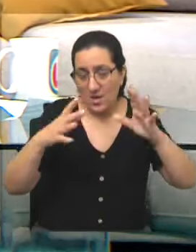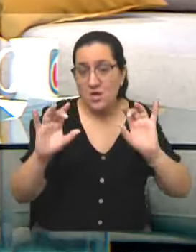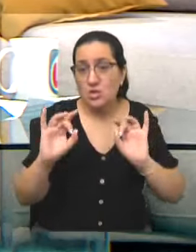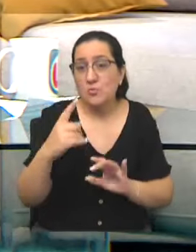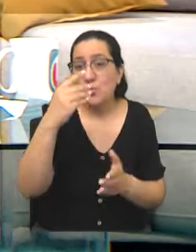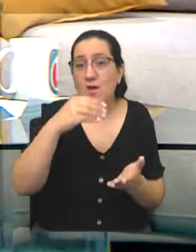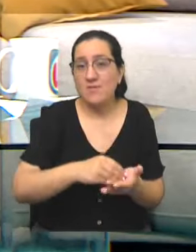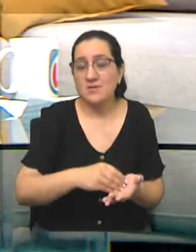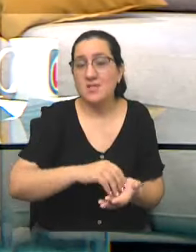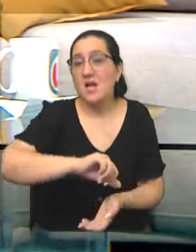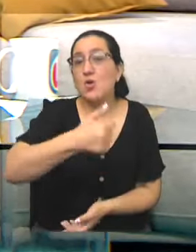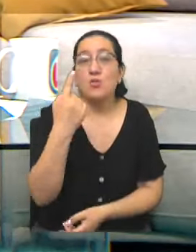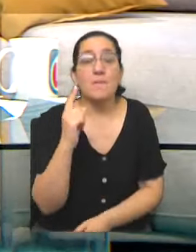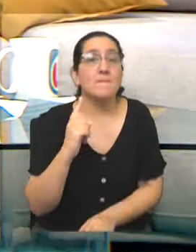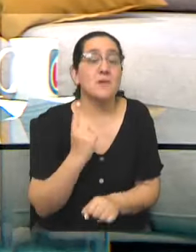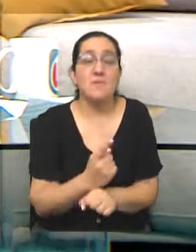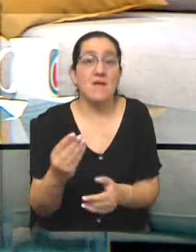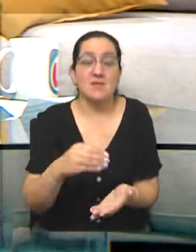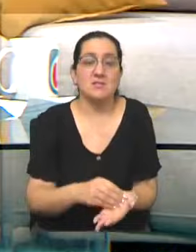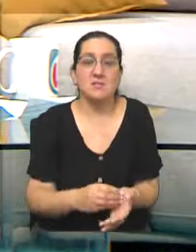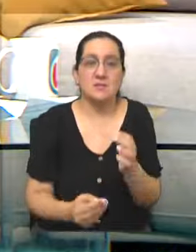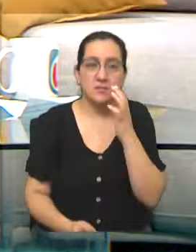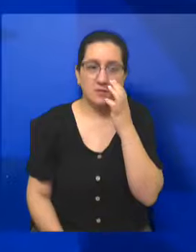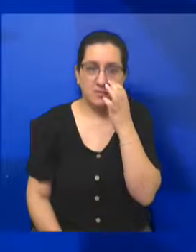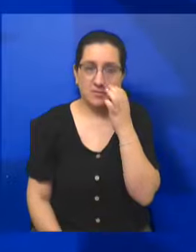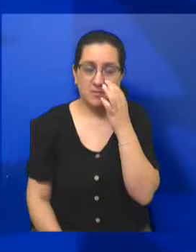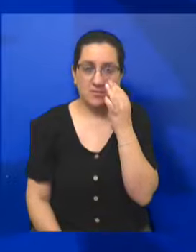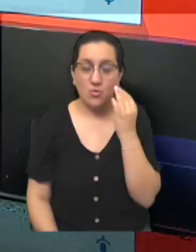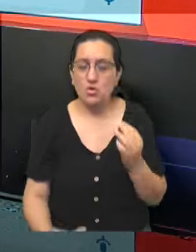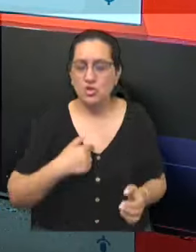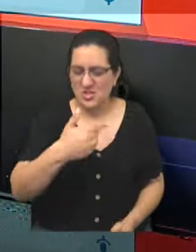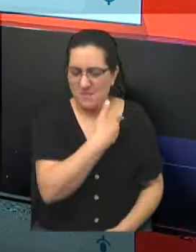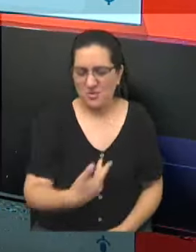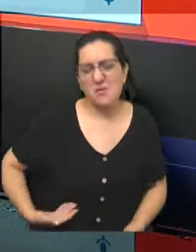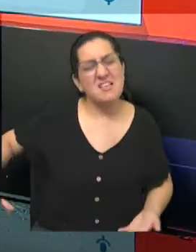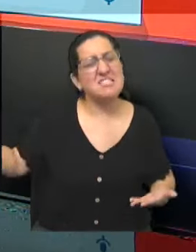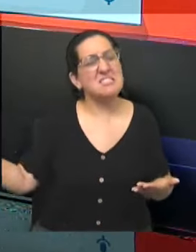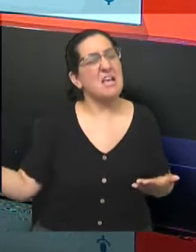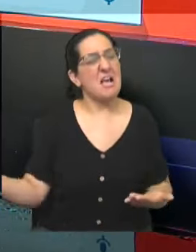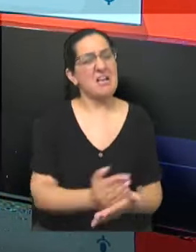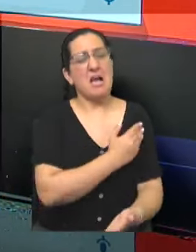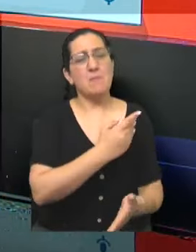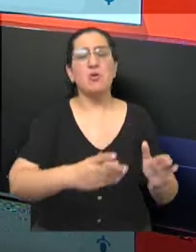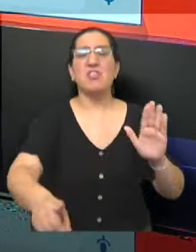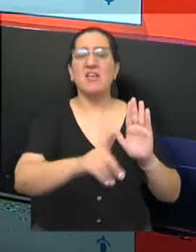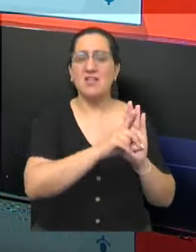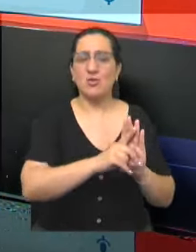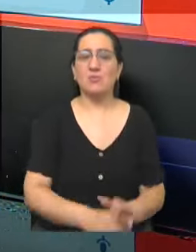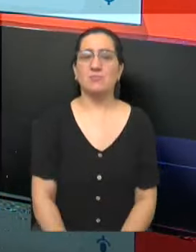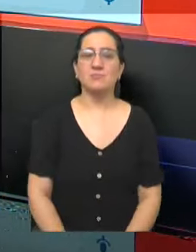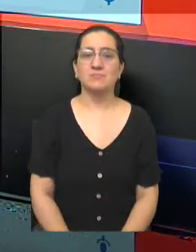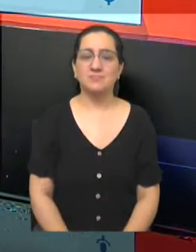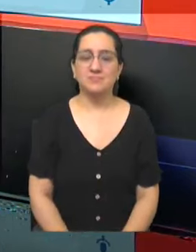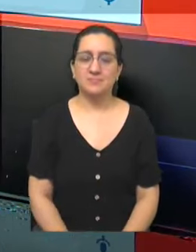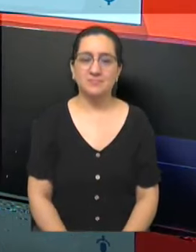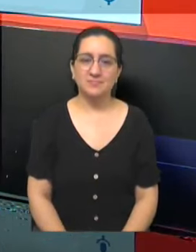dio que se ganara en primera vuelta. O sea, también cuando ganó el Partido Nacional... Cuando yo sea presidente no voy a sacar por decreto el